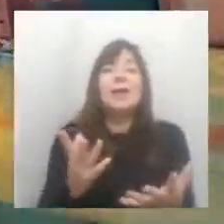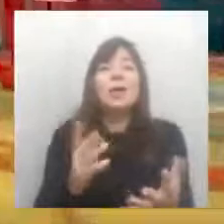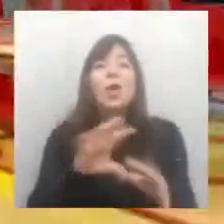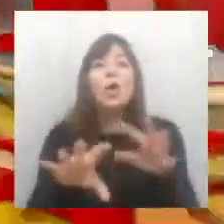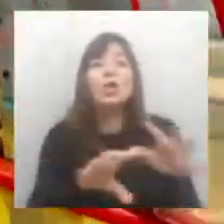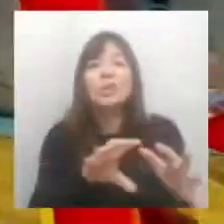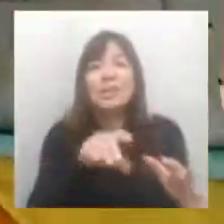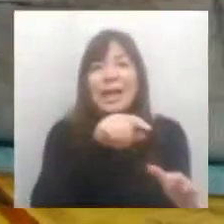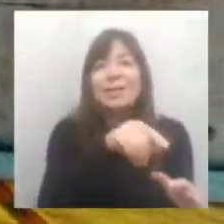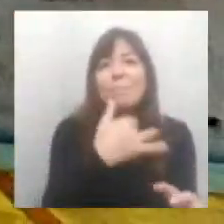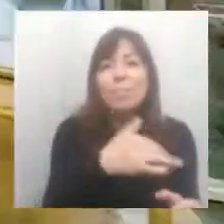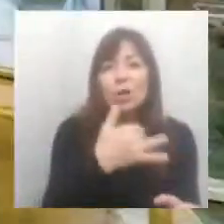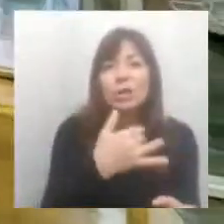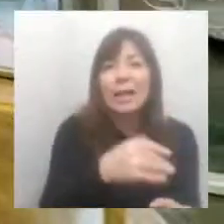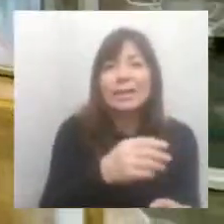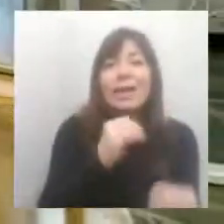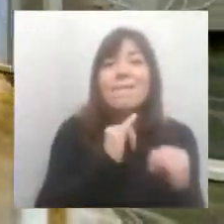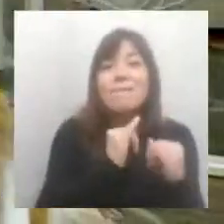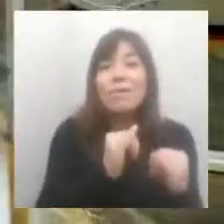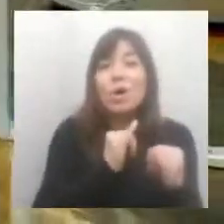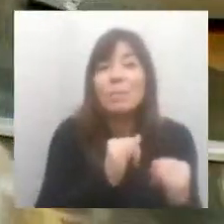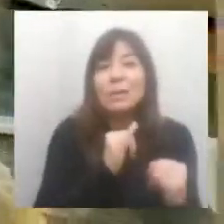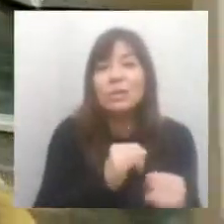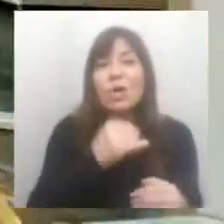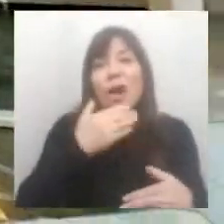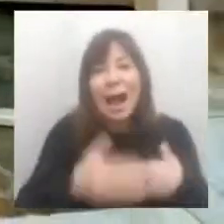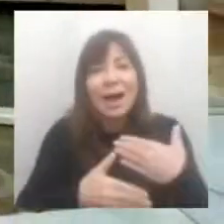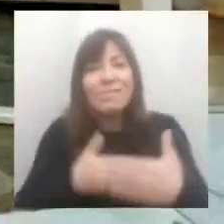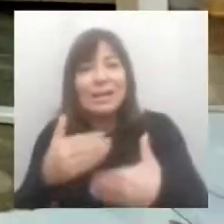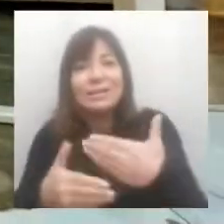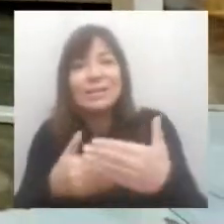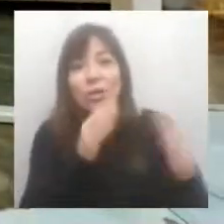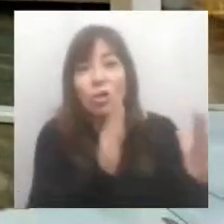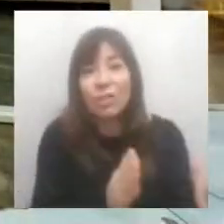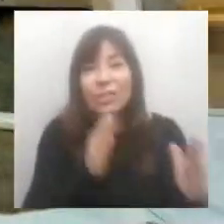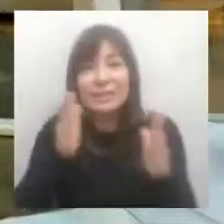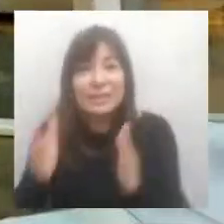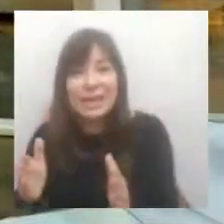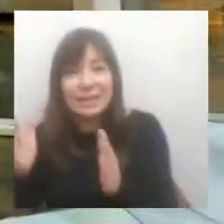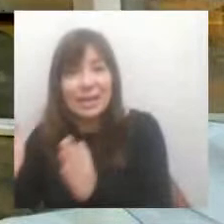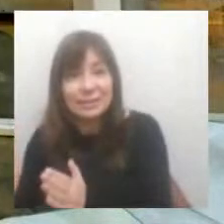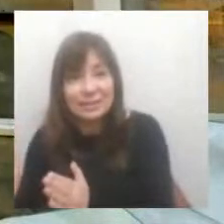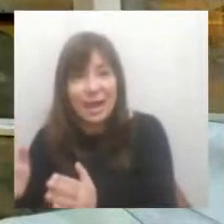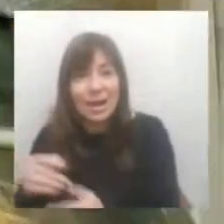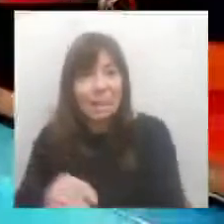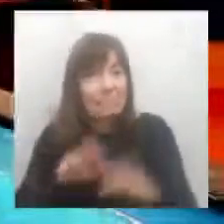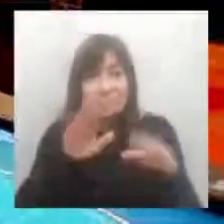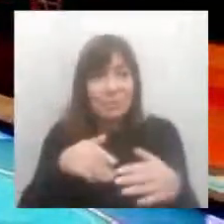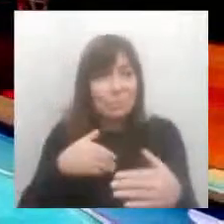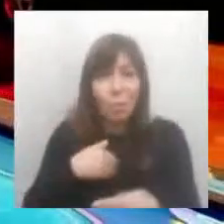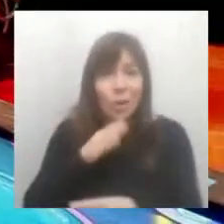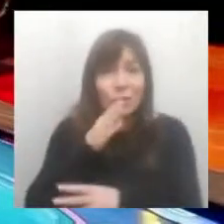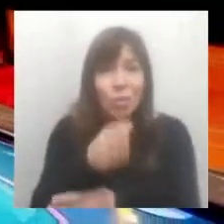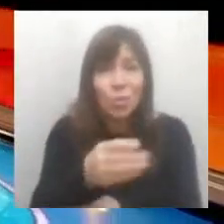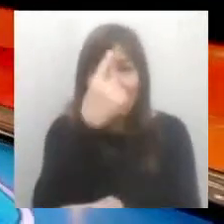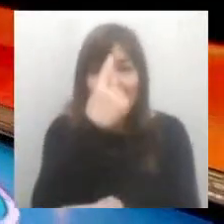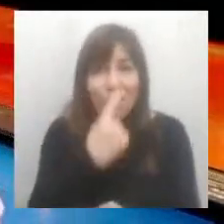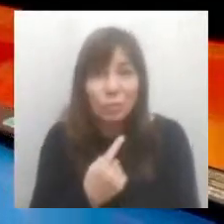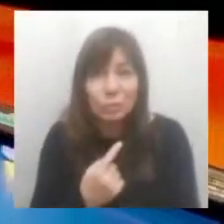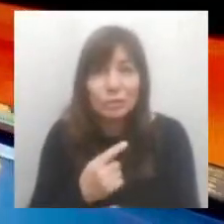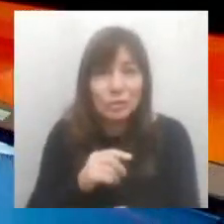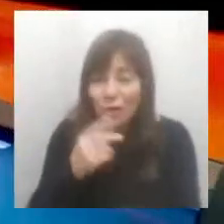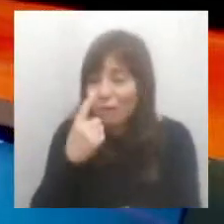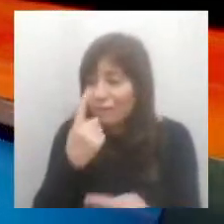Entonces es muy interesante, uno va recorriendo y avanzando por distintas salas, y obviamente, al igual que cuando uno está en el museo, va determinando qué cosas más